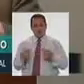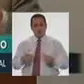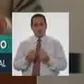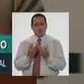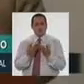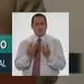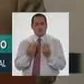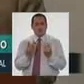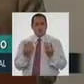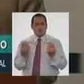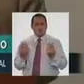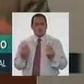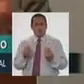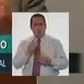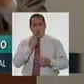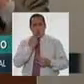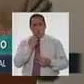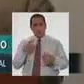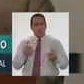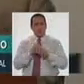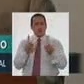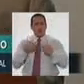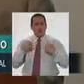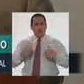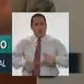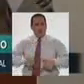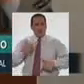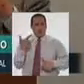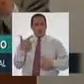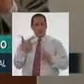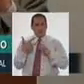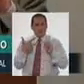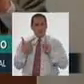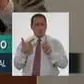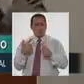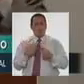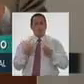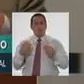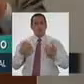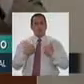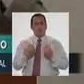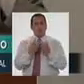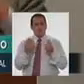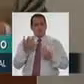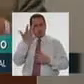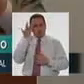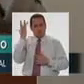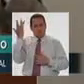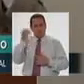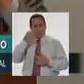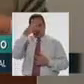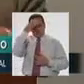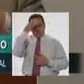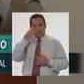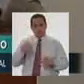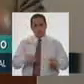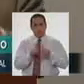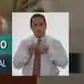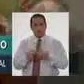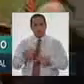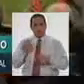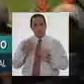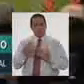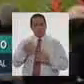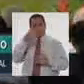de miles de hombres que no tienen armas, pero que sí tienen la inteligencia, la creatividad y la